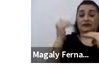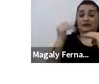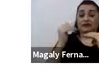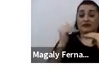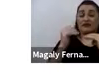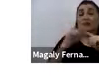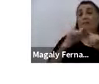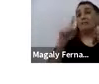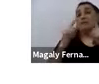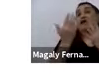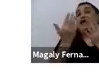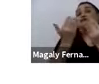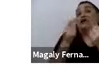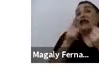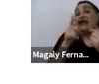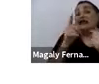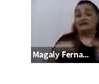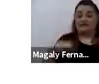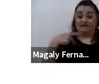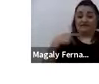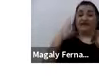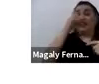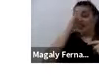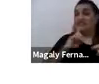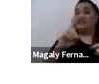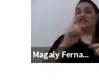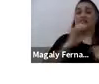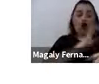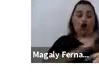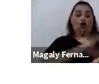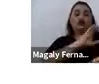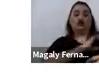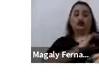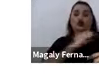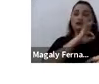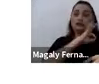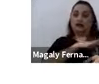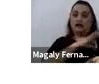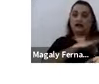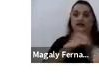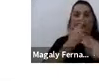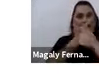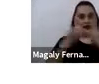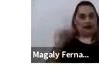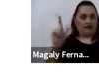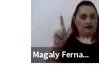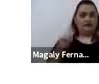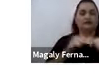una esperanza de vida digna y con unas condiciones de bienestar dignas. Perdón.